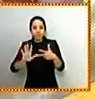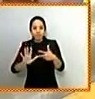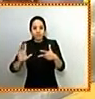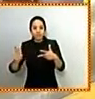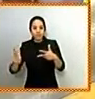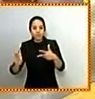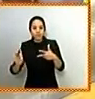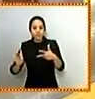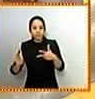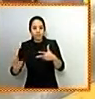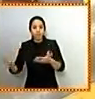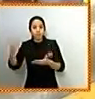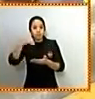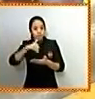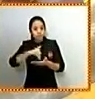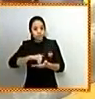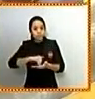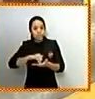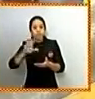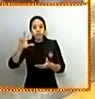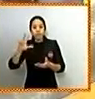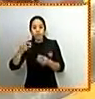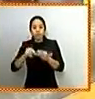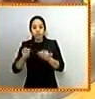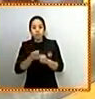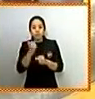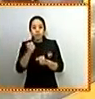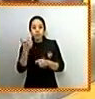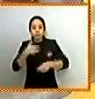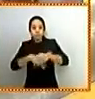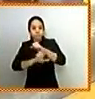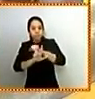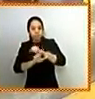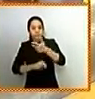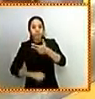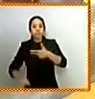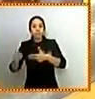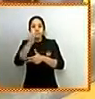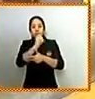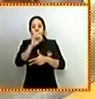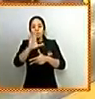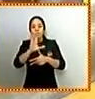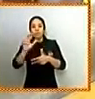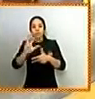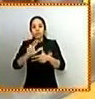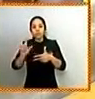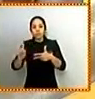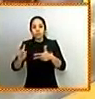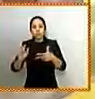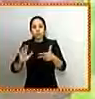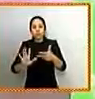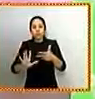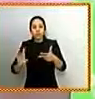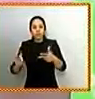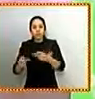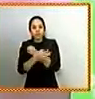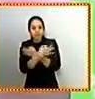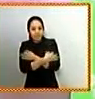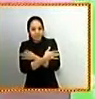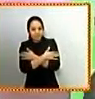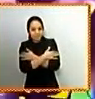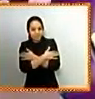58. Repito una vez más los tres números ganadores para Pega 3, 05, 31 y 58.